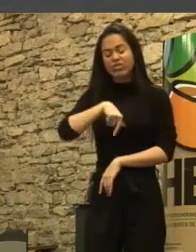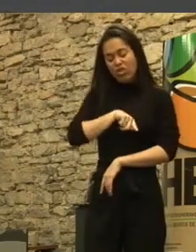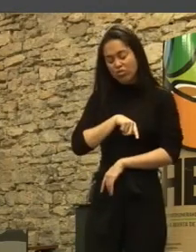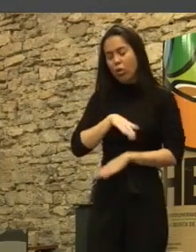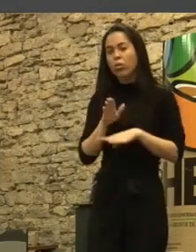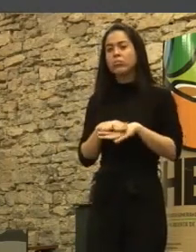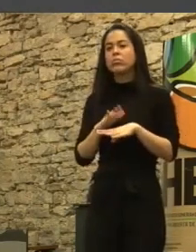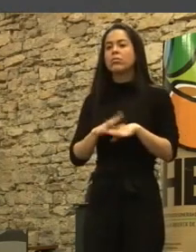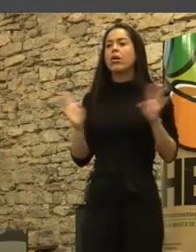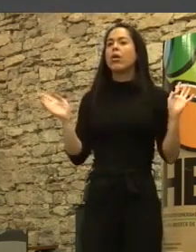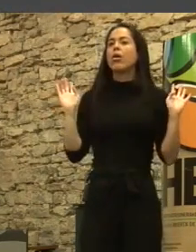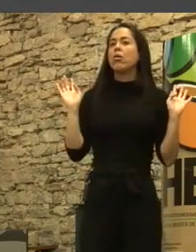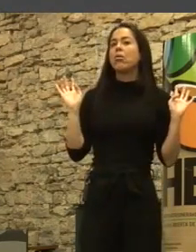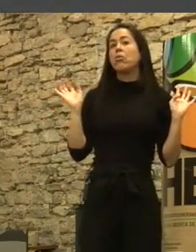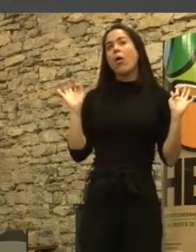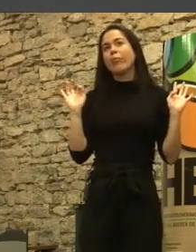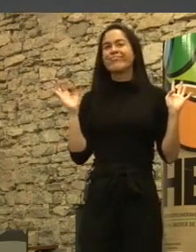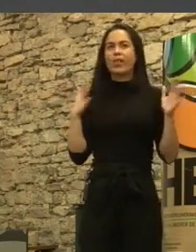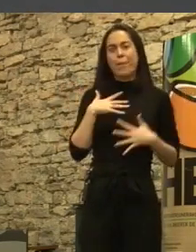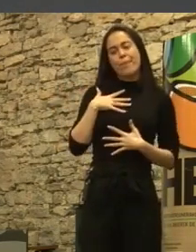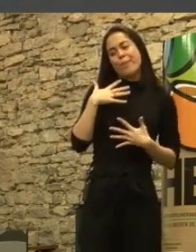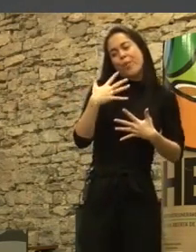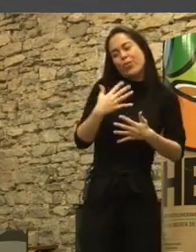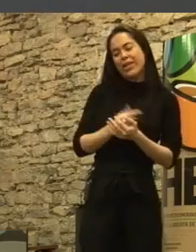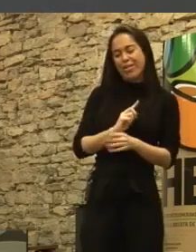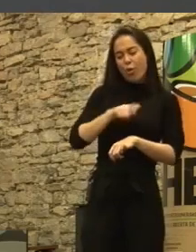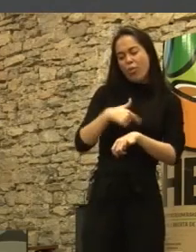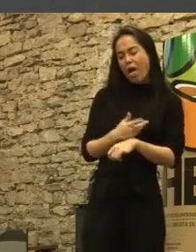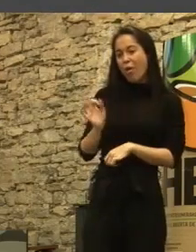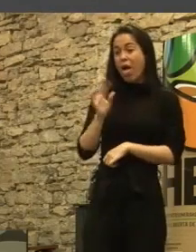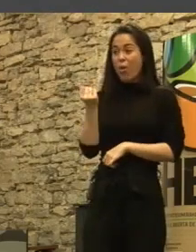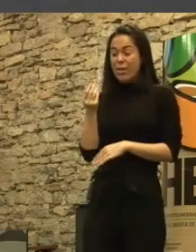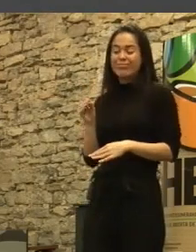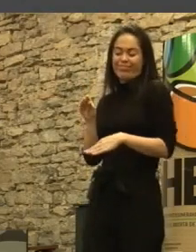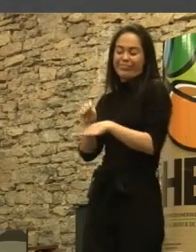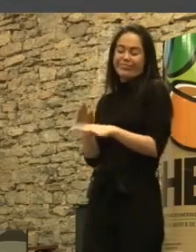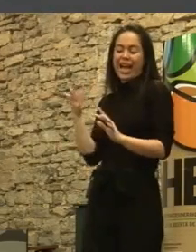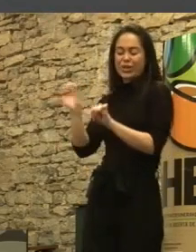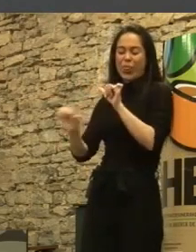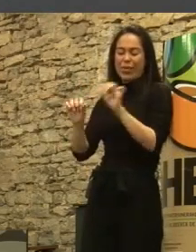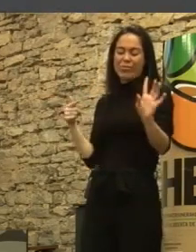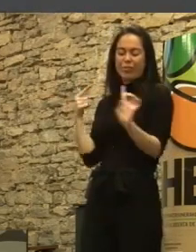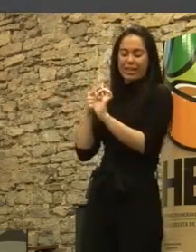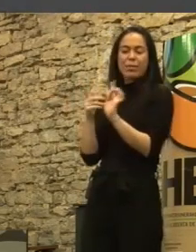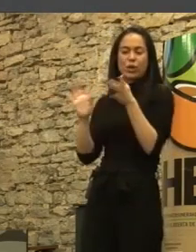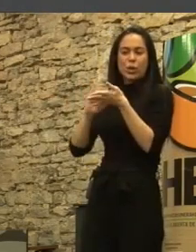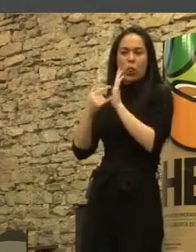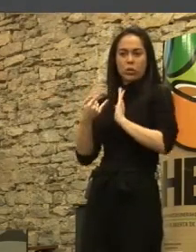veces donar alguna hora en voluntariado o un poco de dinero a una organización. Y digamos que estas pueden